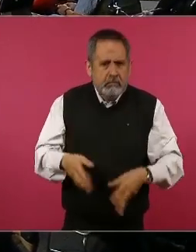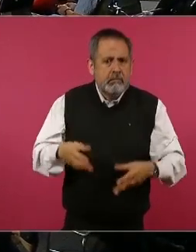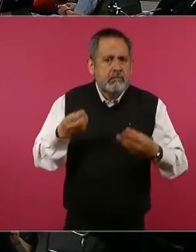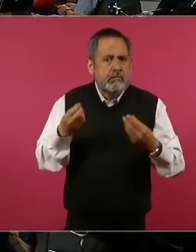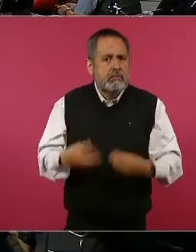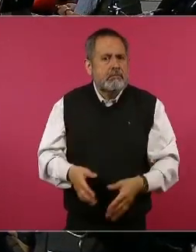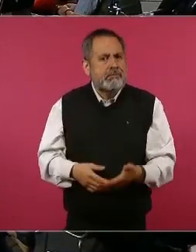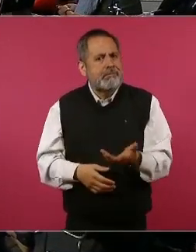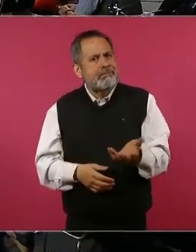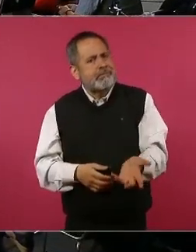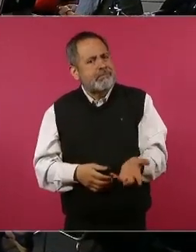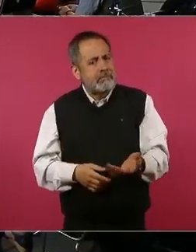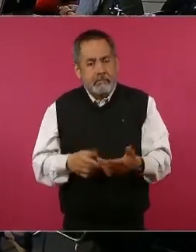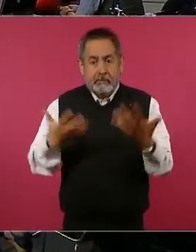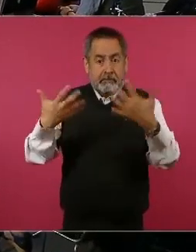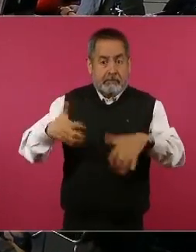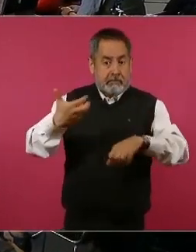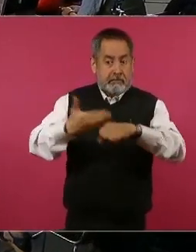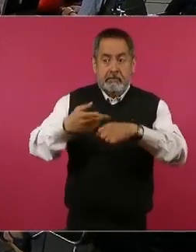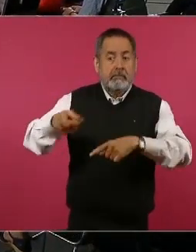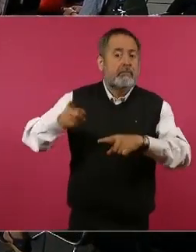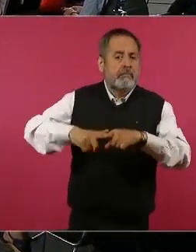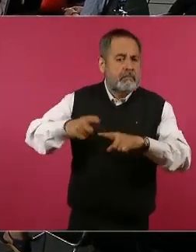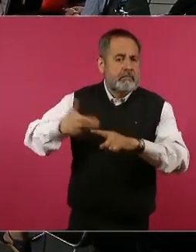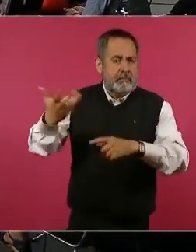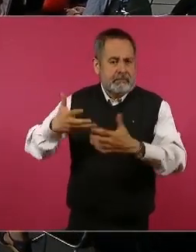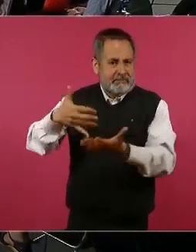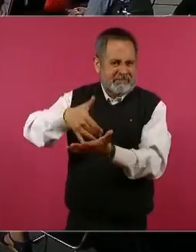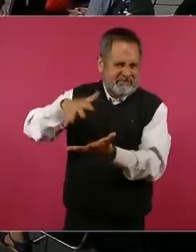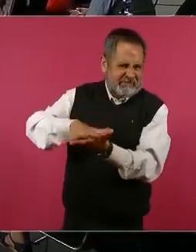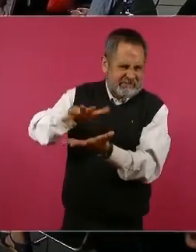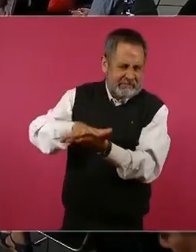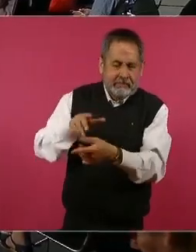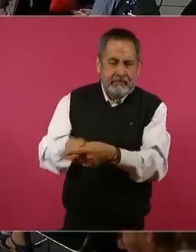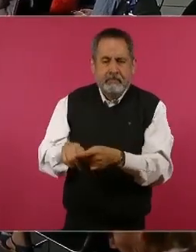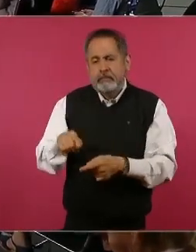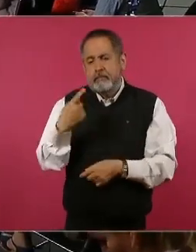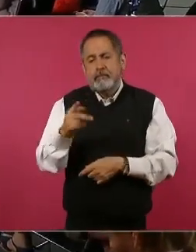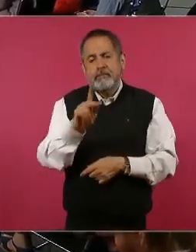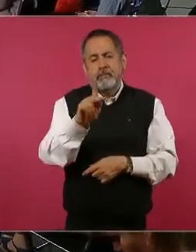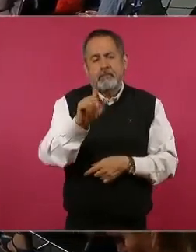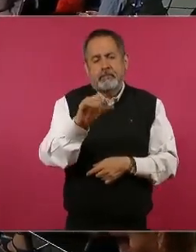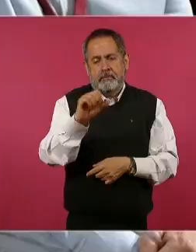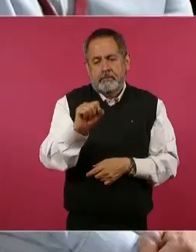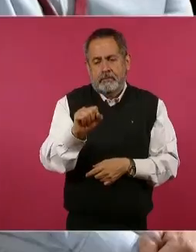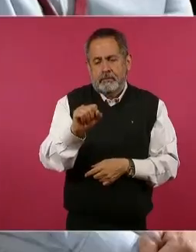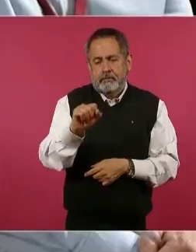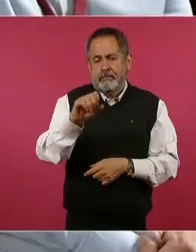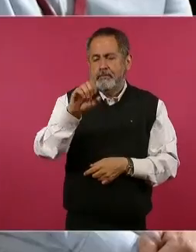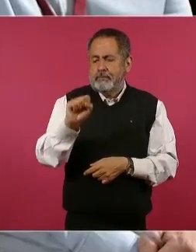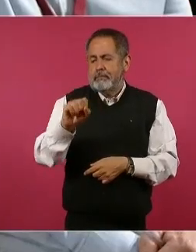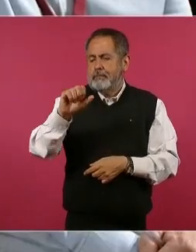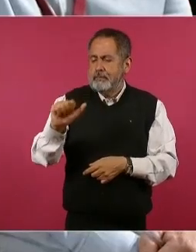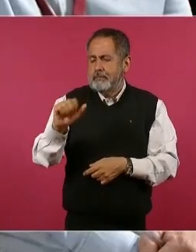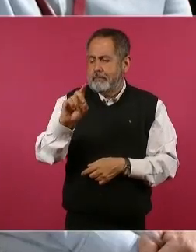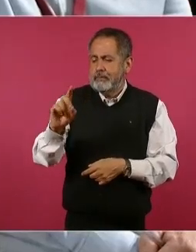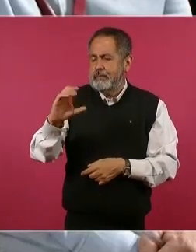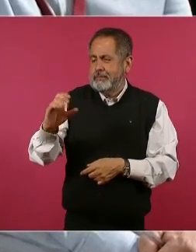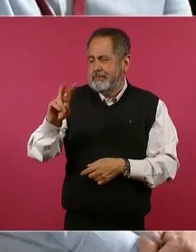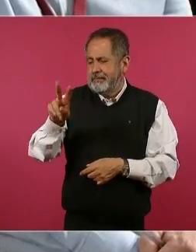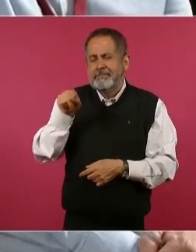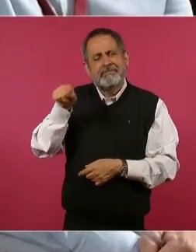empresa que nosotros tenemos lleva por nombre Placas y Señalamientos Mexicanos